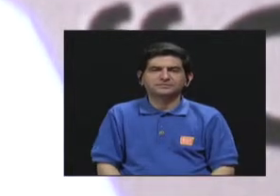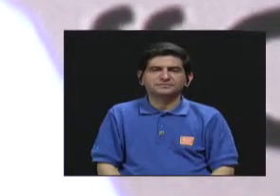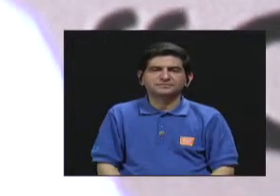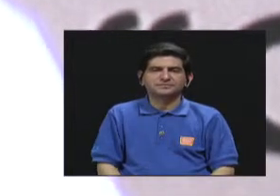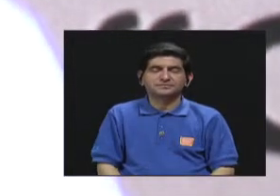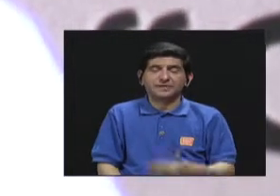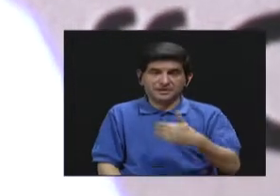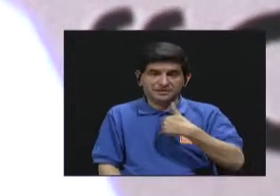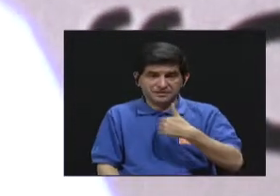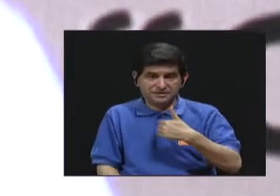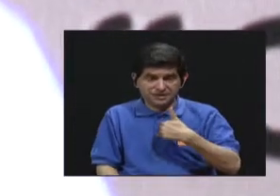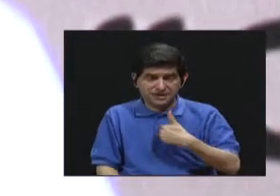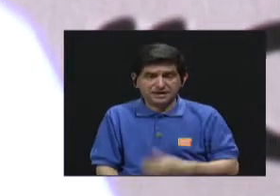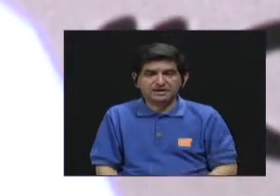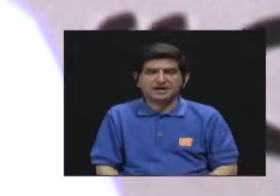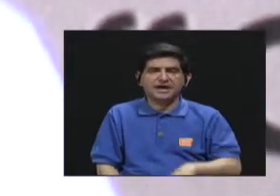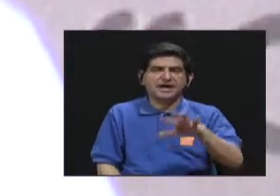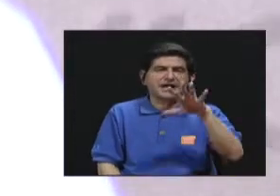recibe